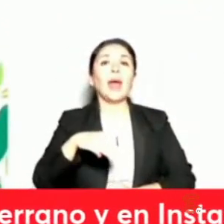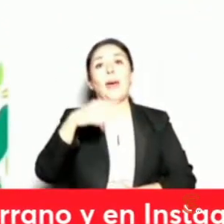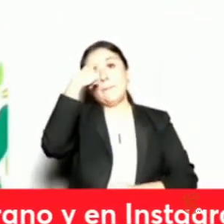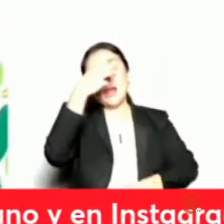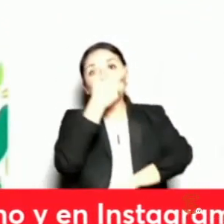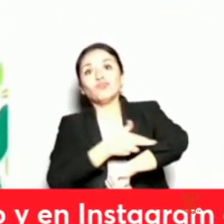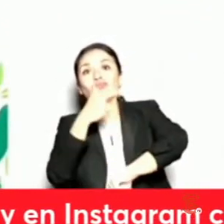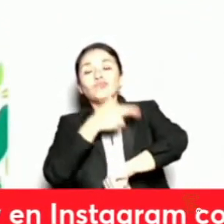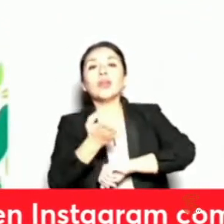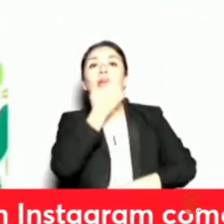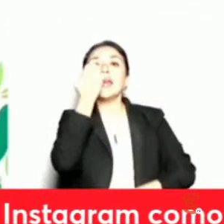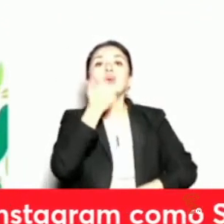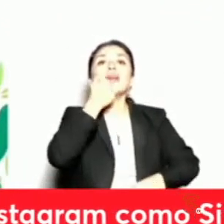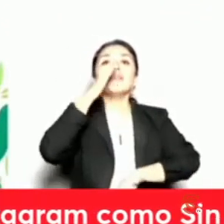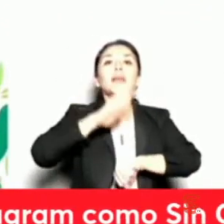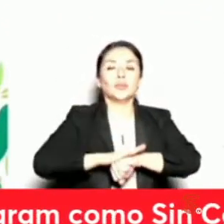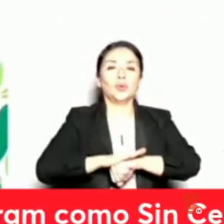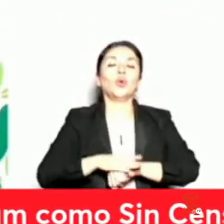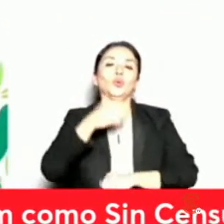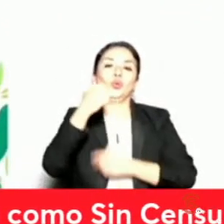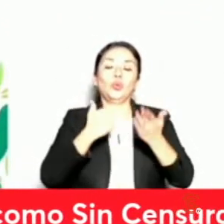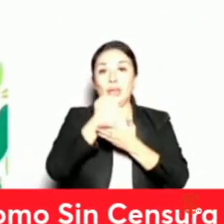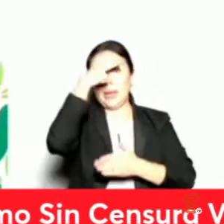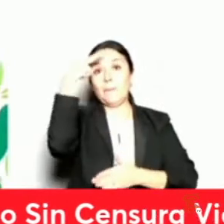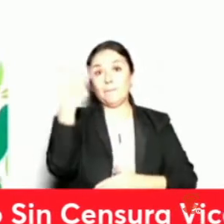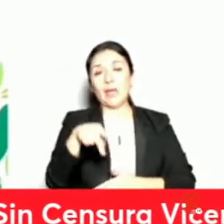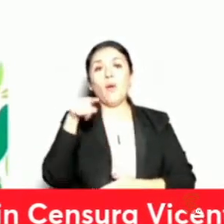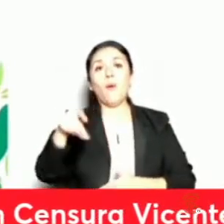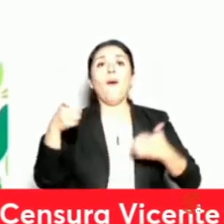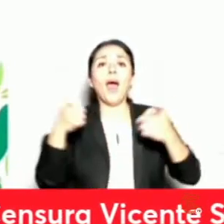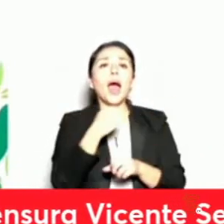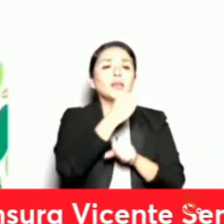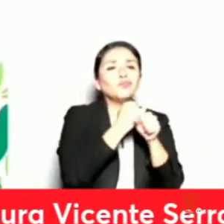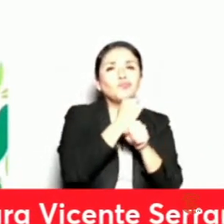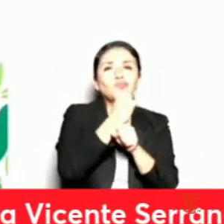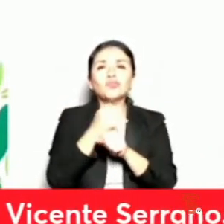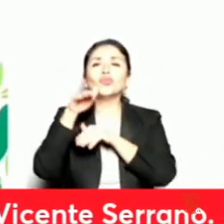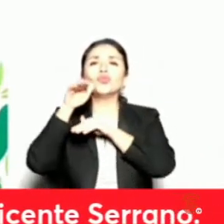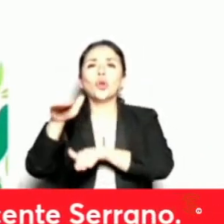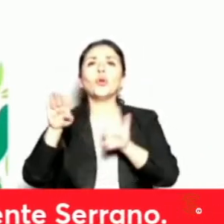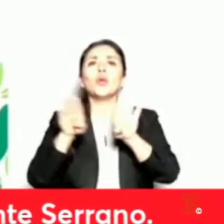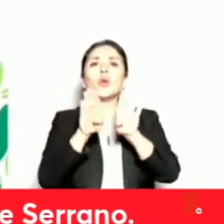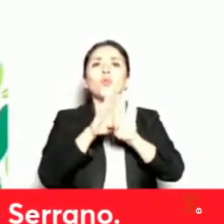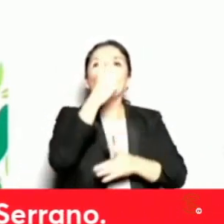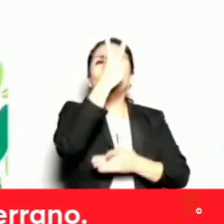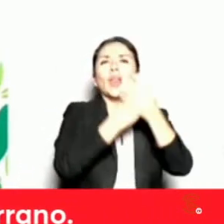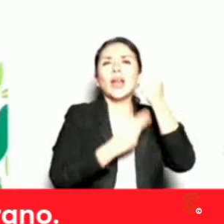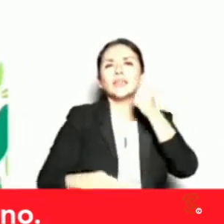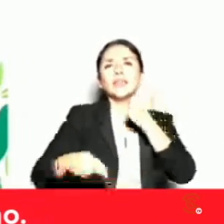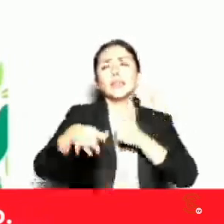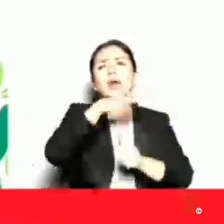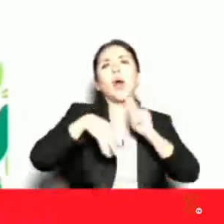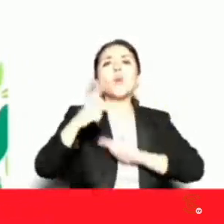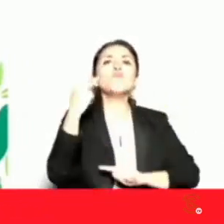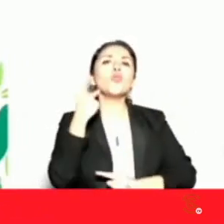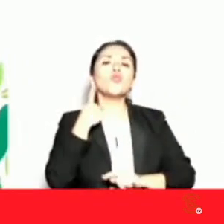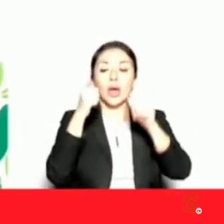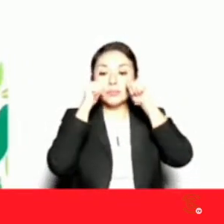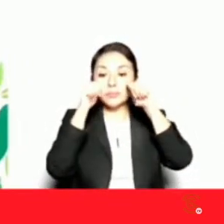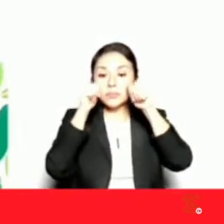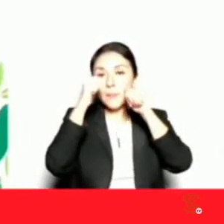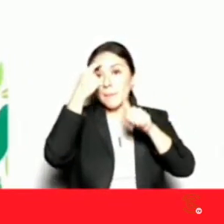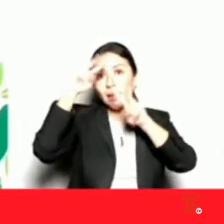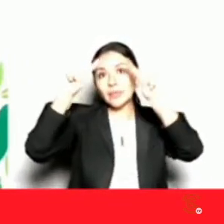Administración por la Escuela de Administración Pública de la Ciudad de México, donde realiza una investigación acerca de la transversalidad de las políticas públicas en